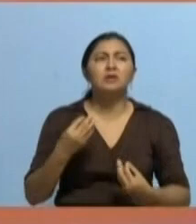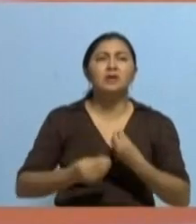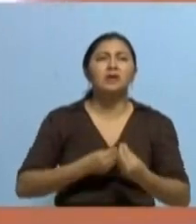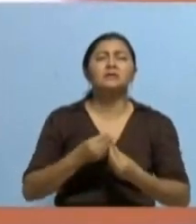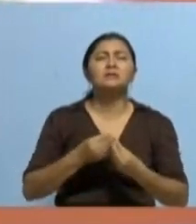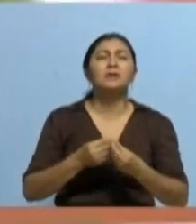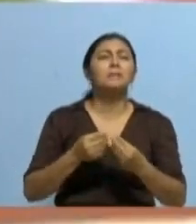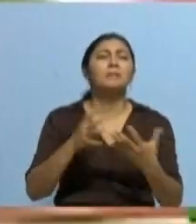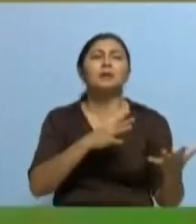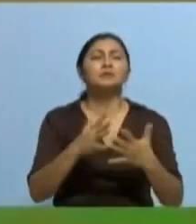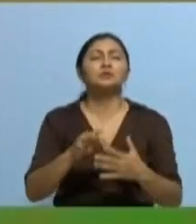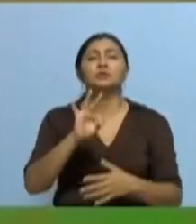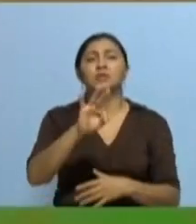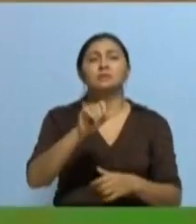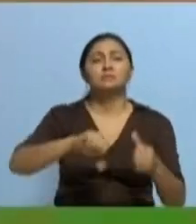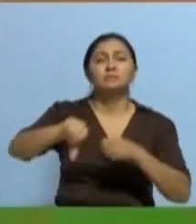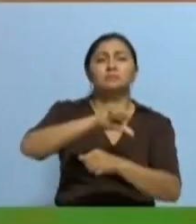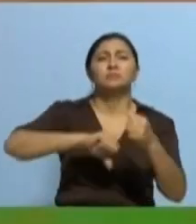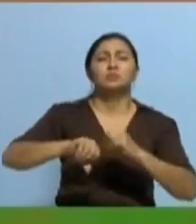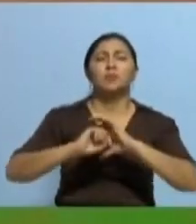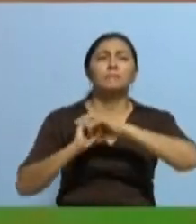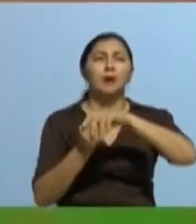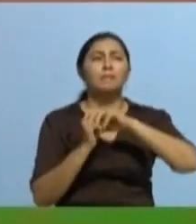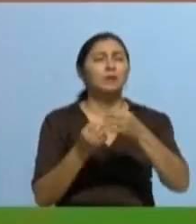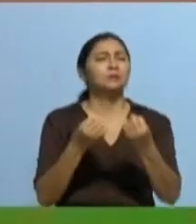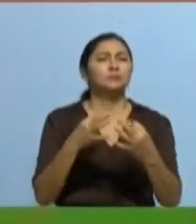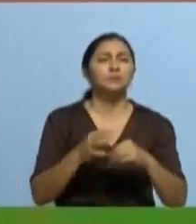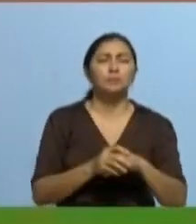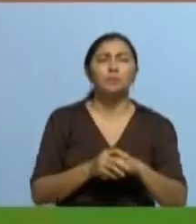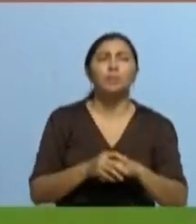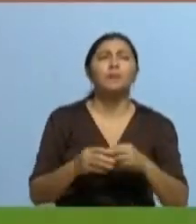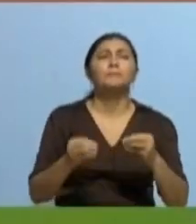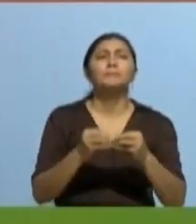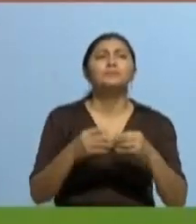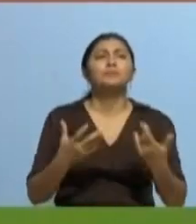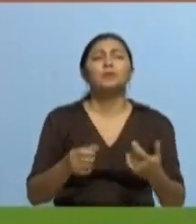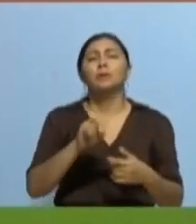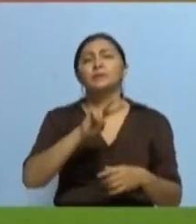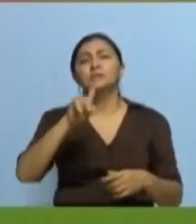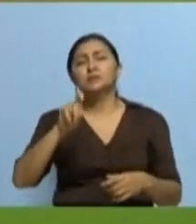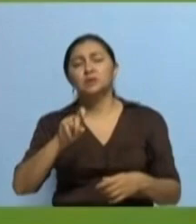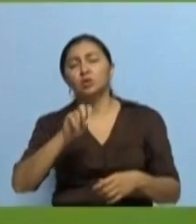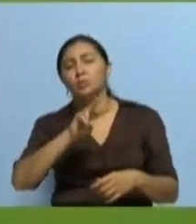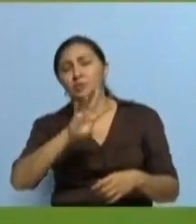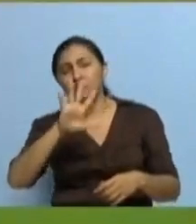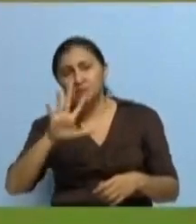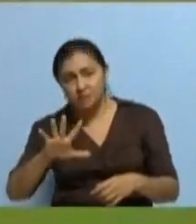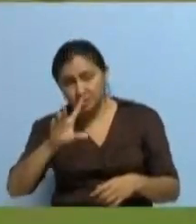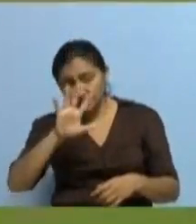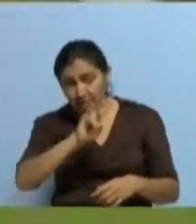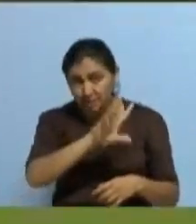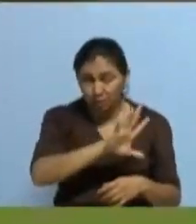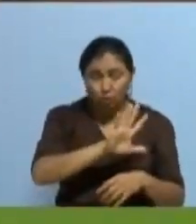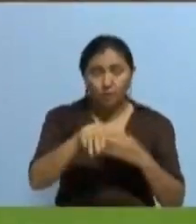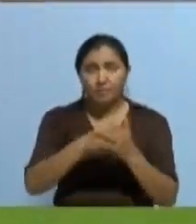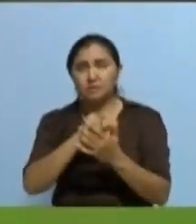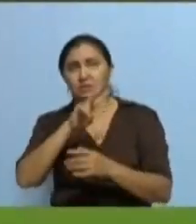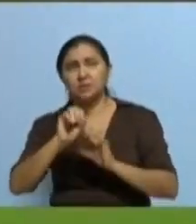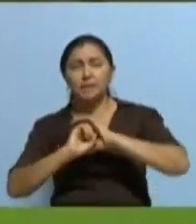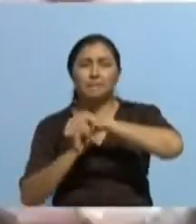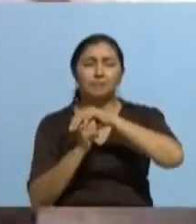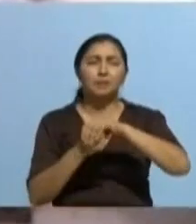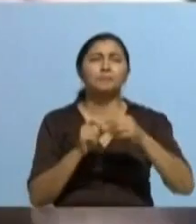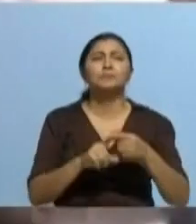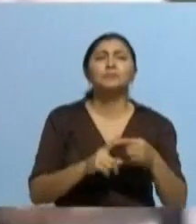lanzarle mínimo a 3 bateadores sin importar el inning. También se aumentará el roster de 25 a 26 peloteros. Sin embargo, a partir de septiembre y en la